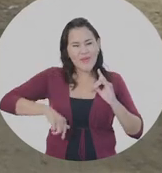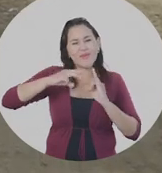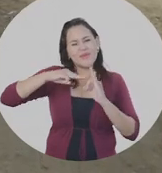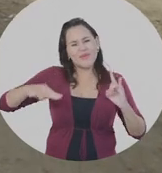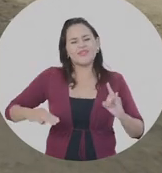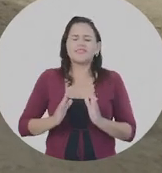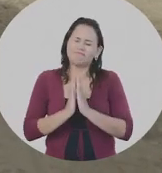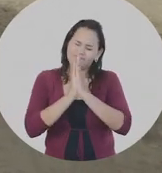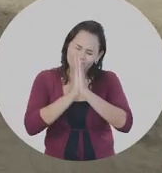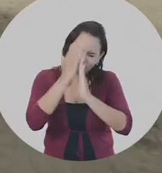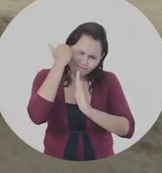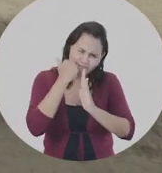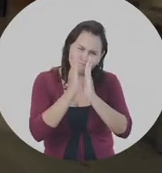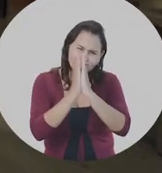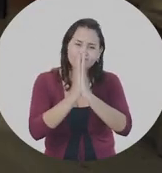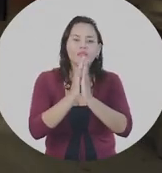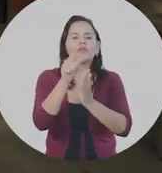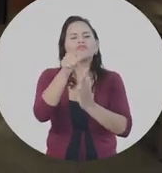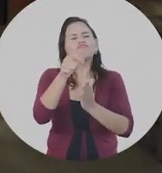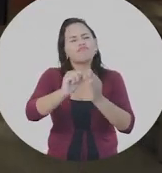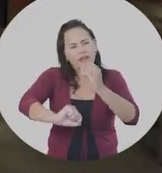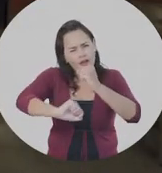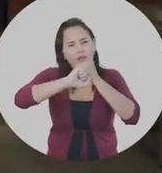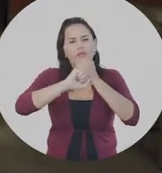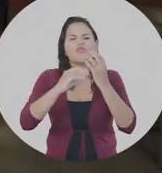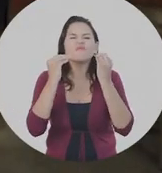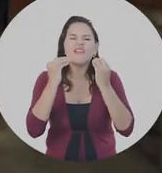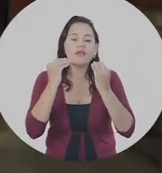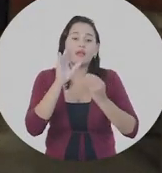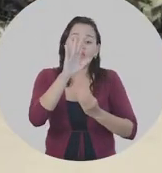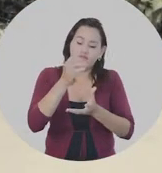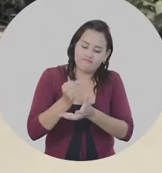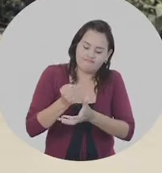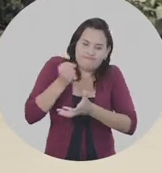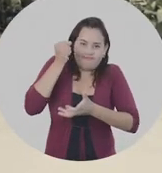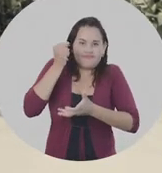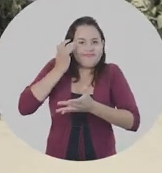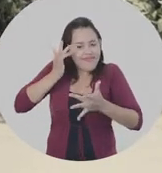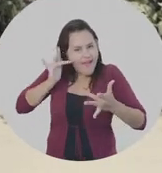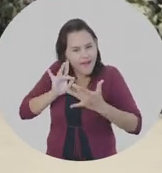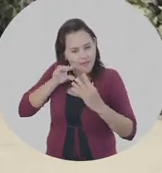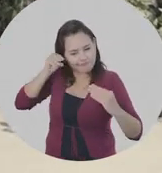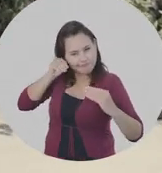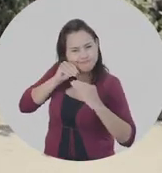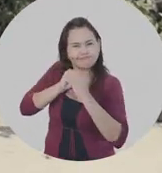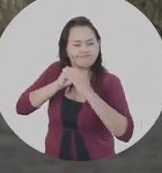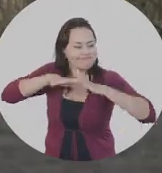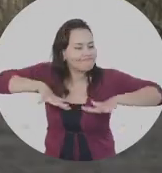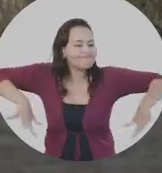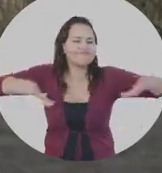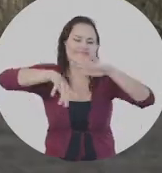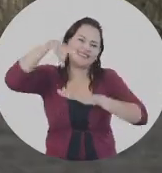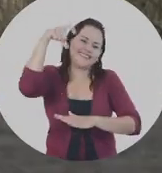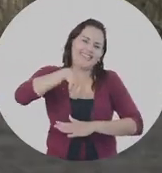de nuestro departamento, solicitamos su ayuda para lograr incorporar a nuestro presupuesto los recursos